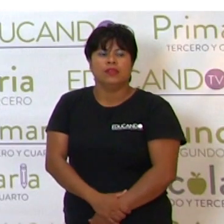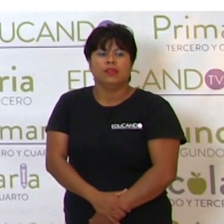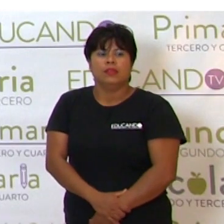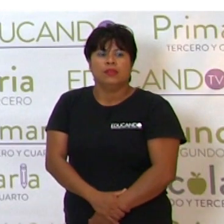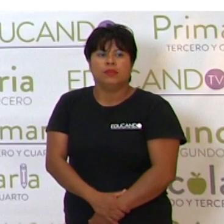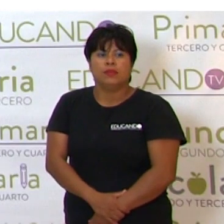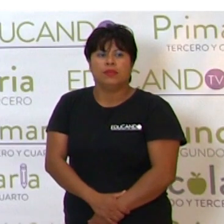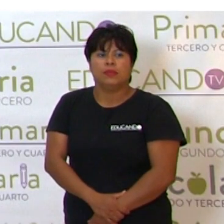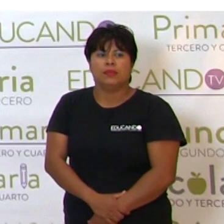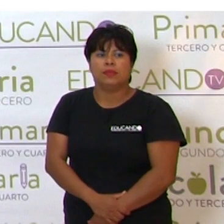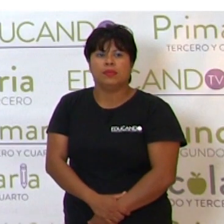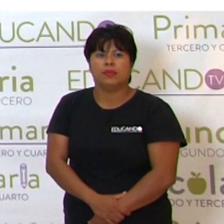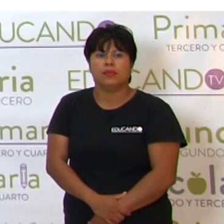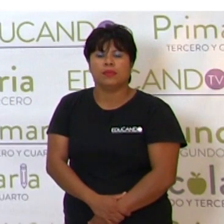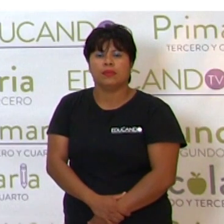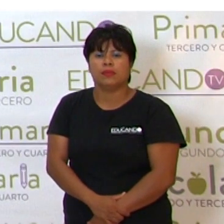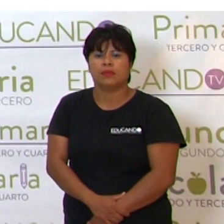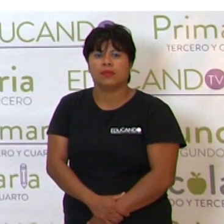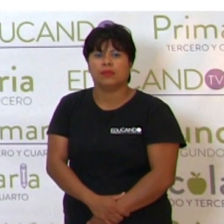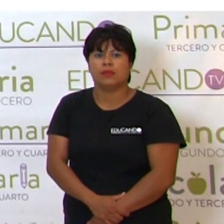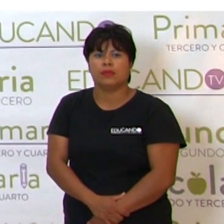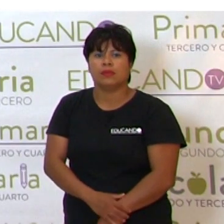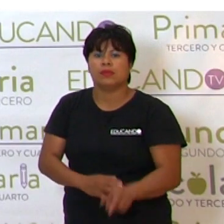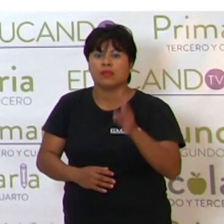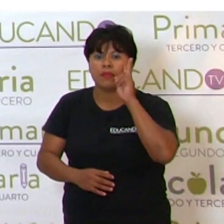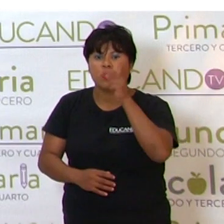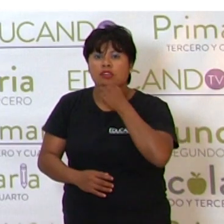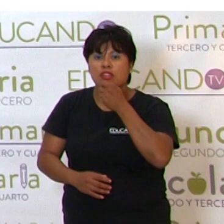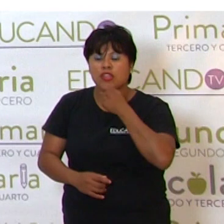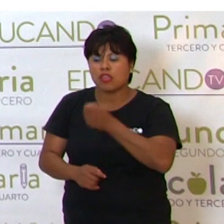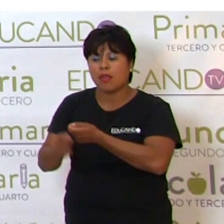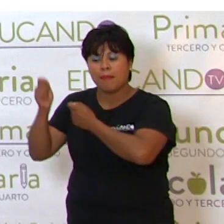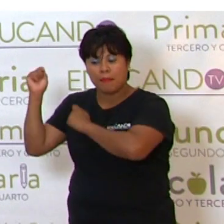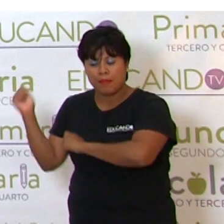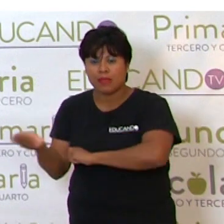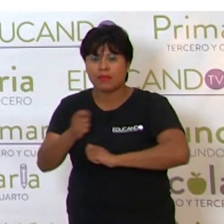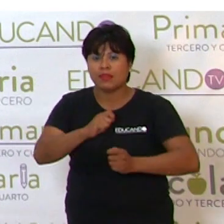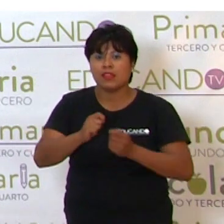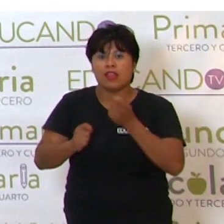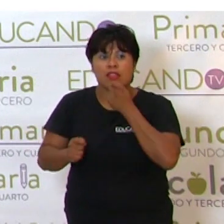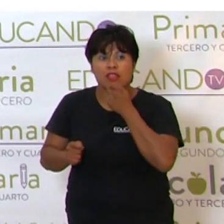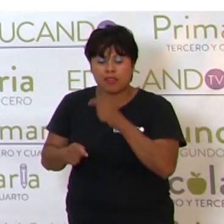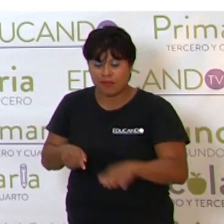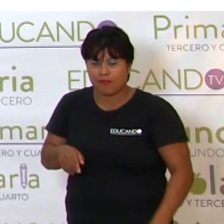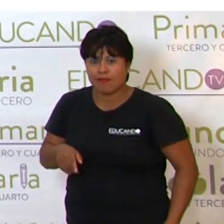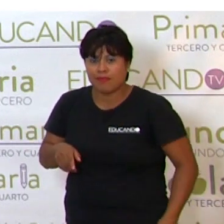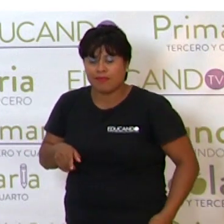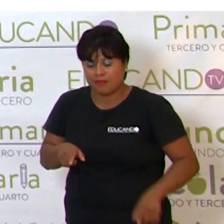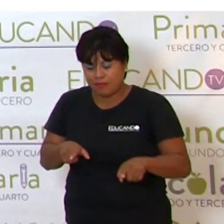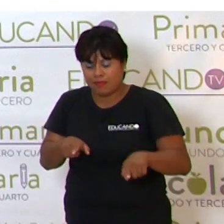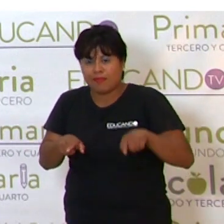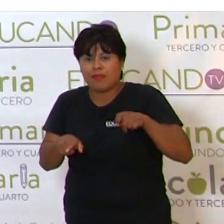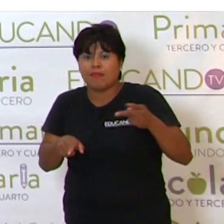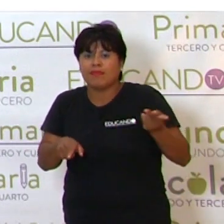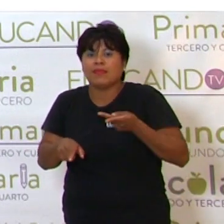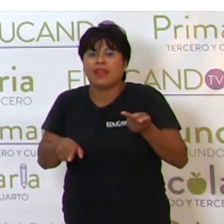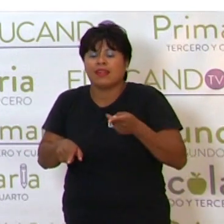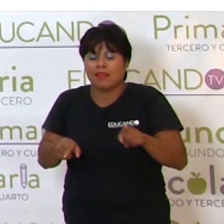Ahí que estamos viendo a un niño beisbolista y tiene la pierna alzada y los